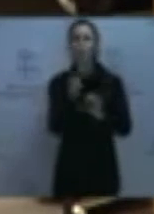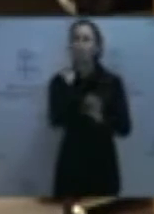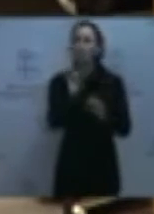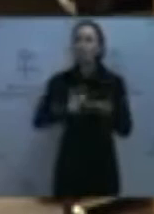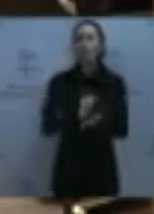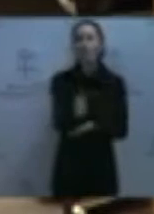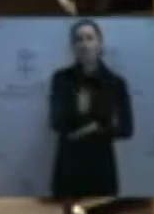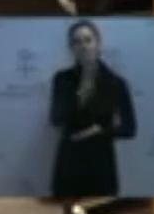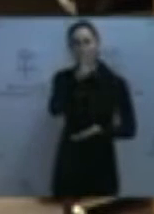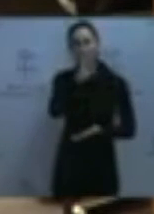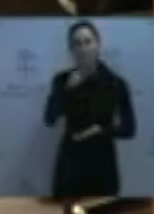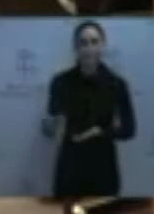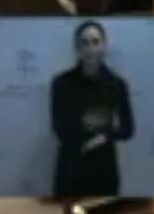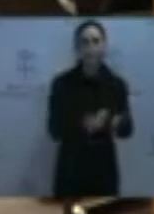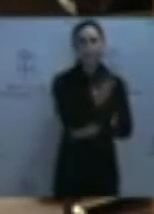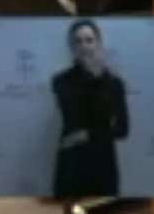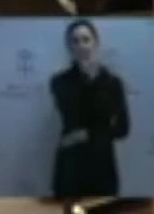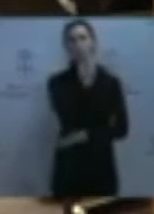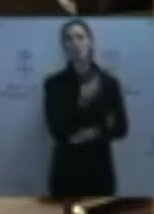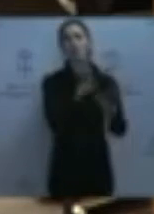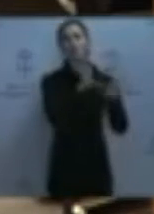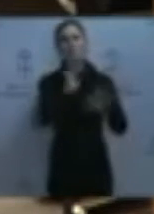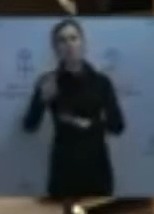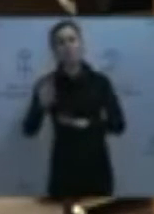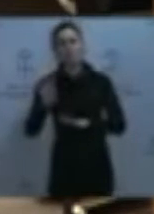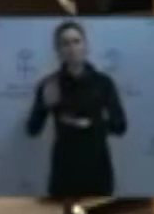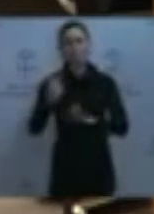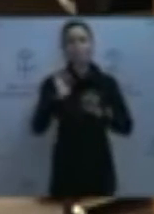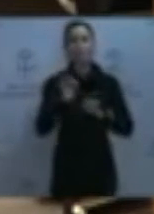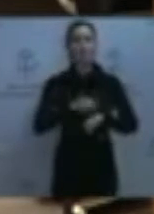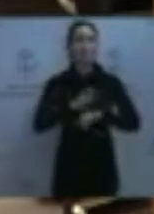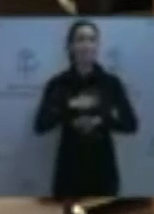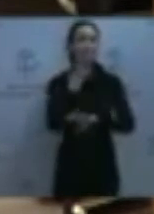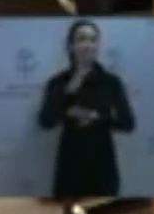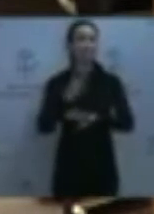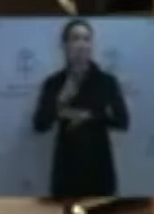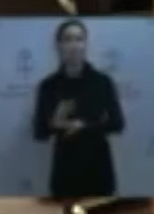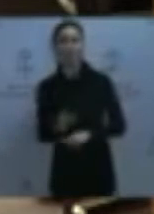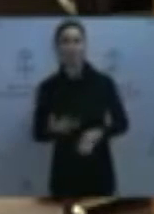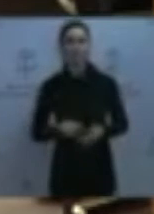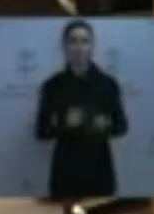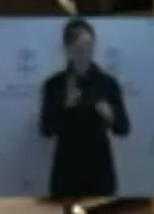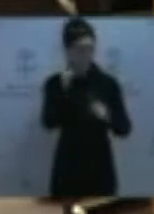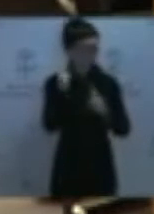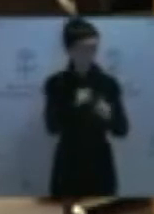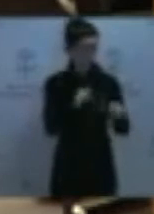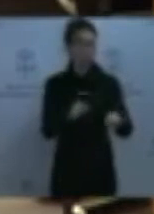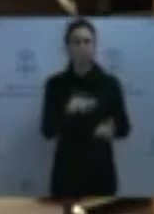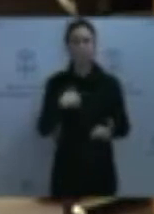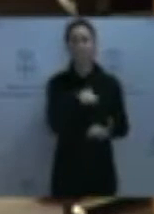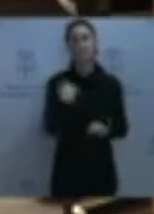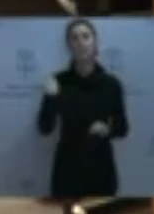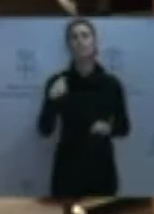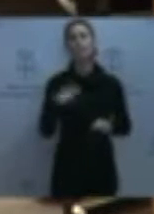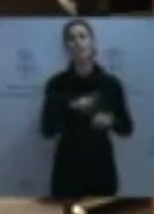en febrero son indefinidas y 4 de cada 10 son, además, a tiempo parcial. De esto es lo que le tiene que preocupar como presidente.